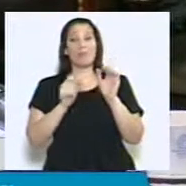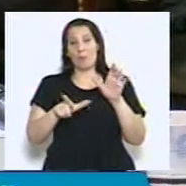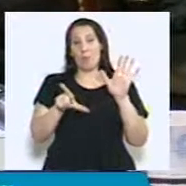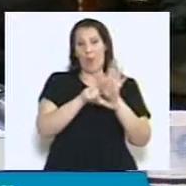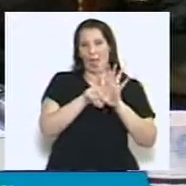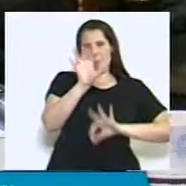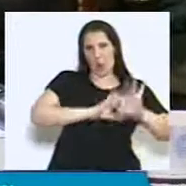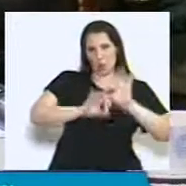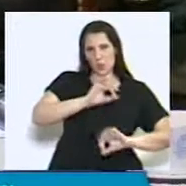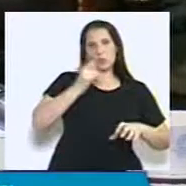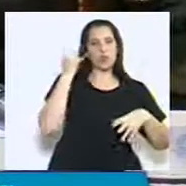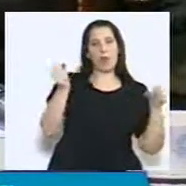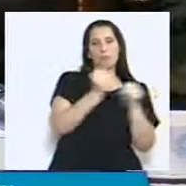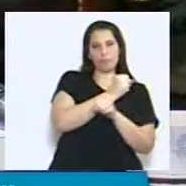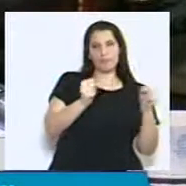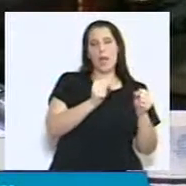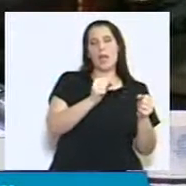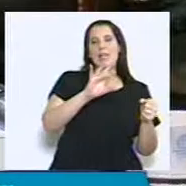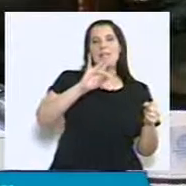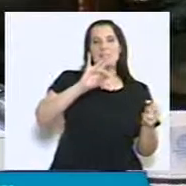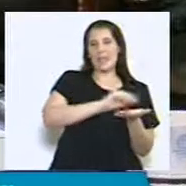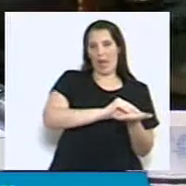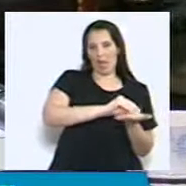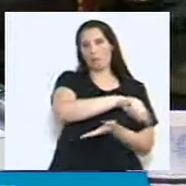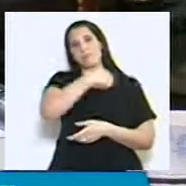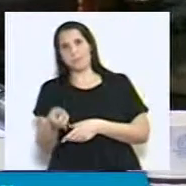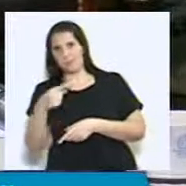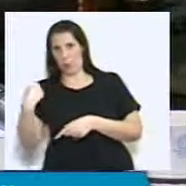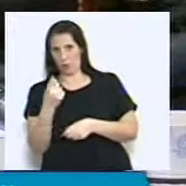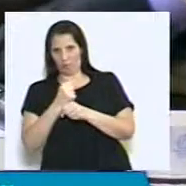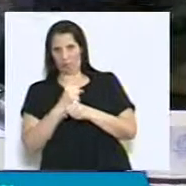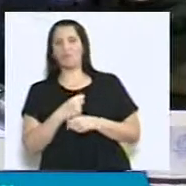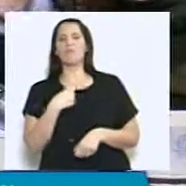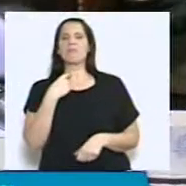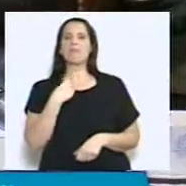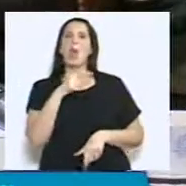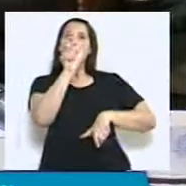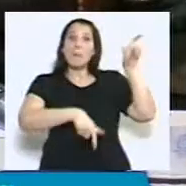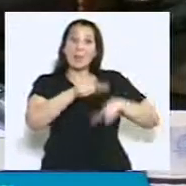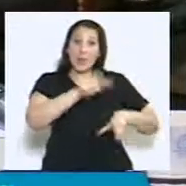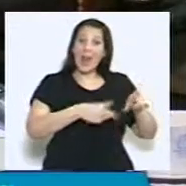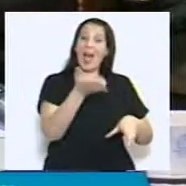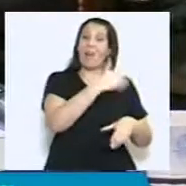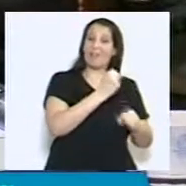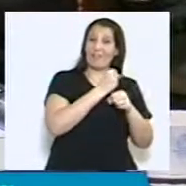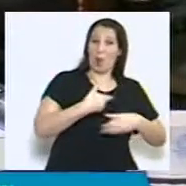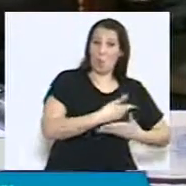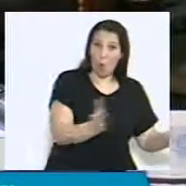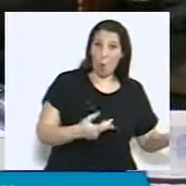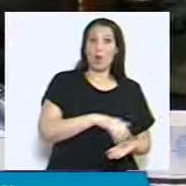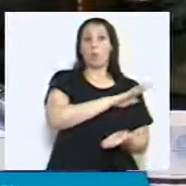proyecto de ley sancionado por el Senado que estamos tratando ahora. El personal transferido de la administración pública a esta nueva